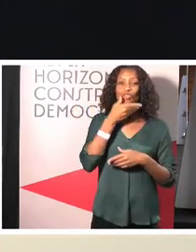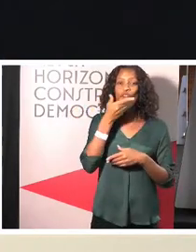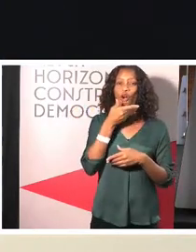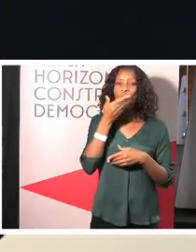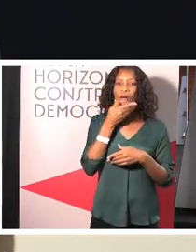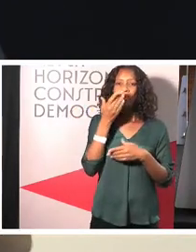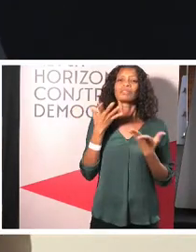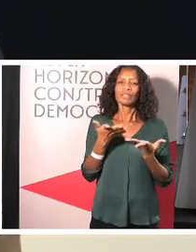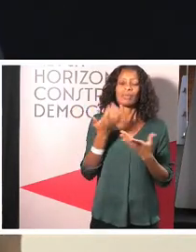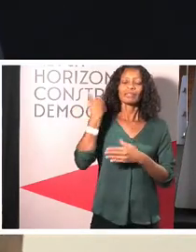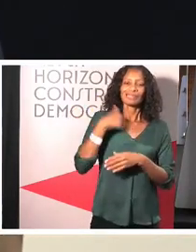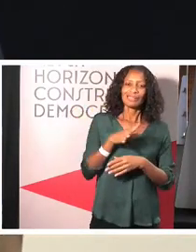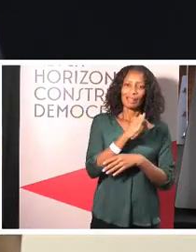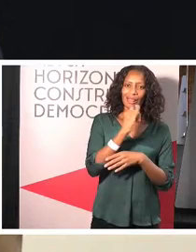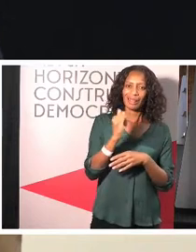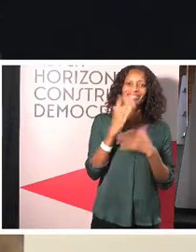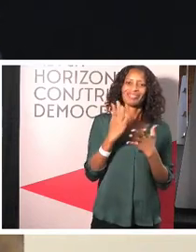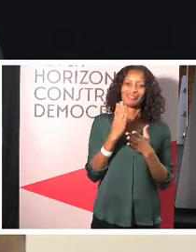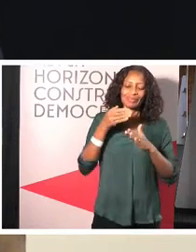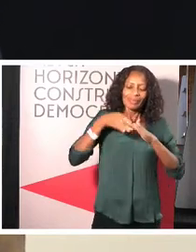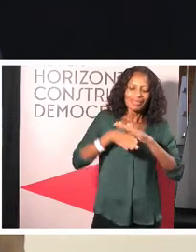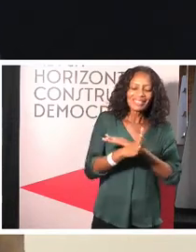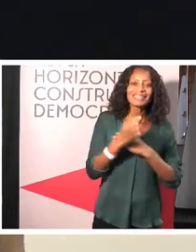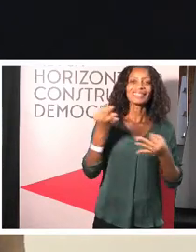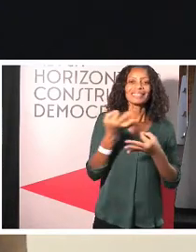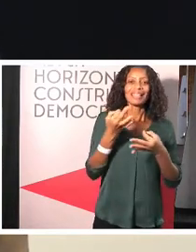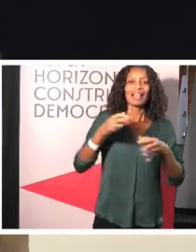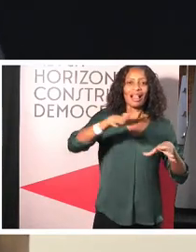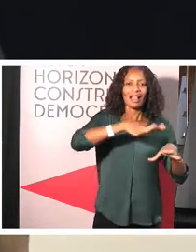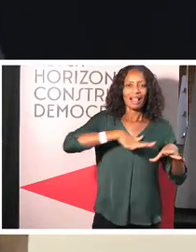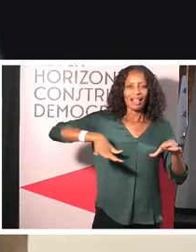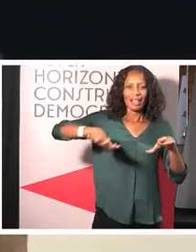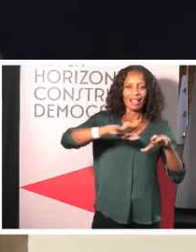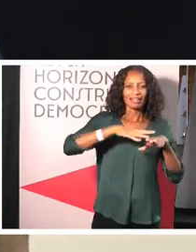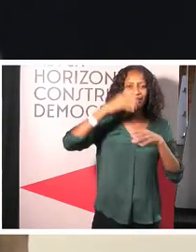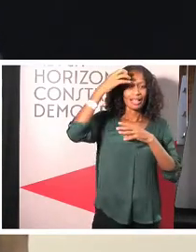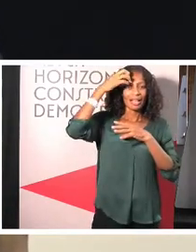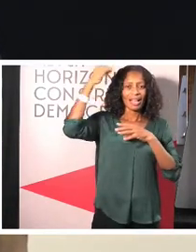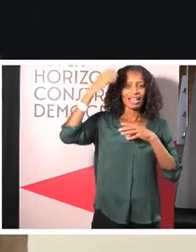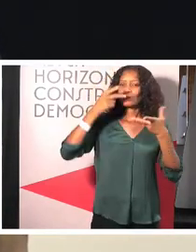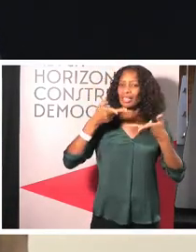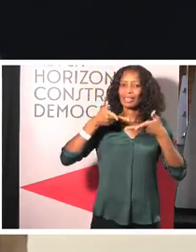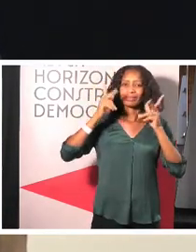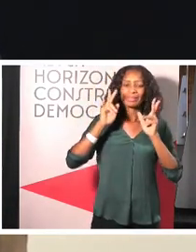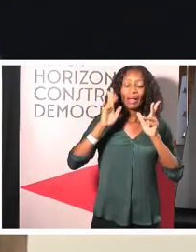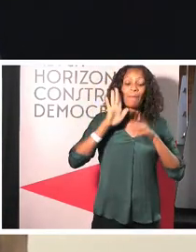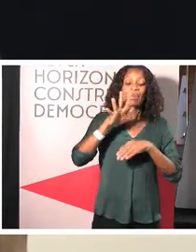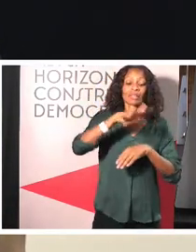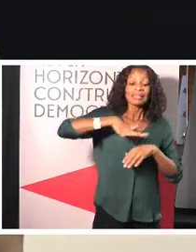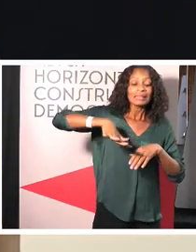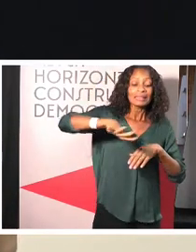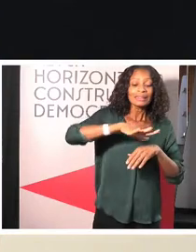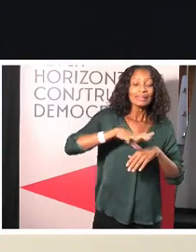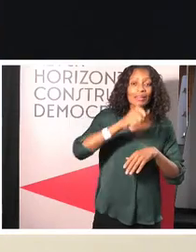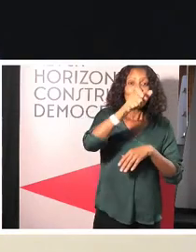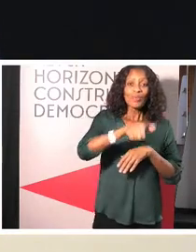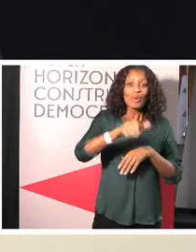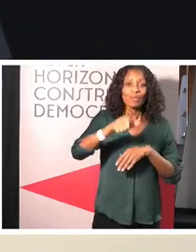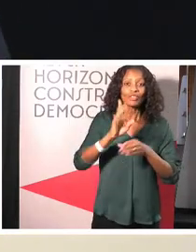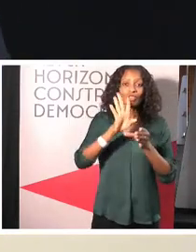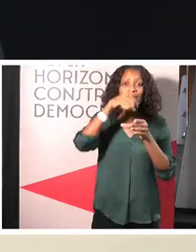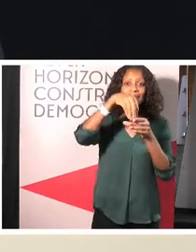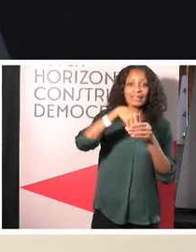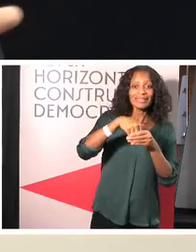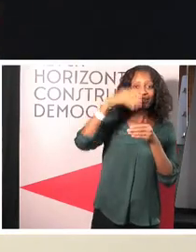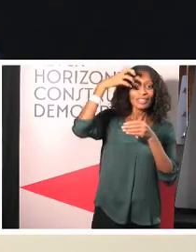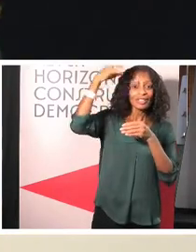al reino de la libertad. Pero claro, como verdaderos individuos que actúan en este reino de la libertad, solo nos